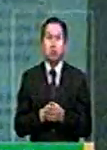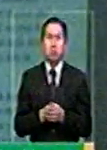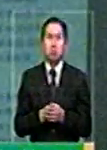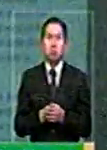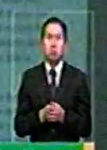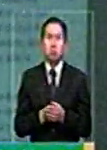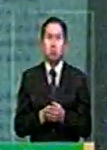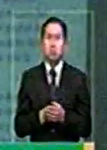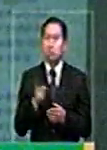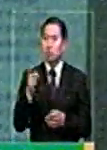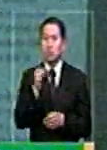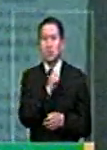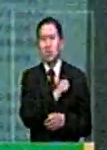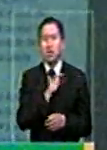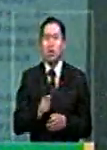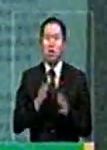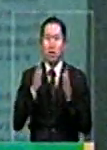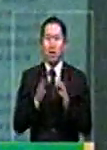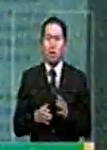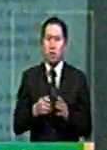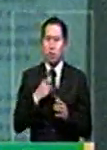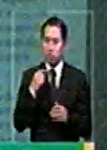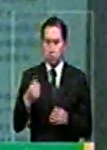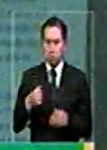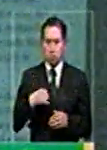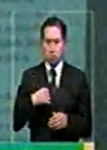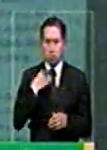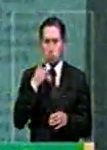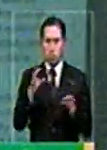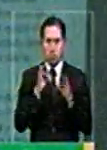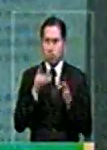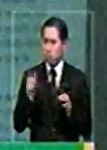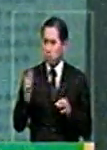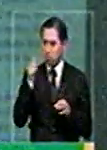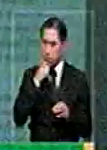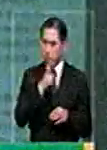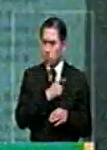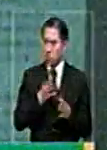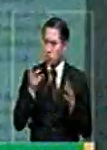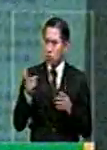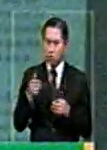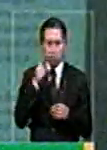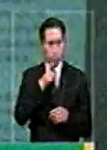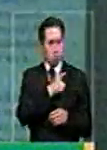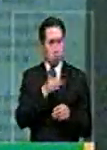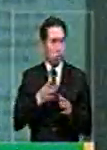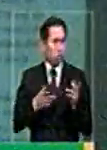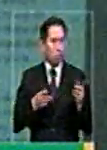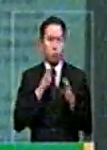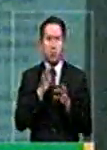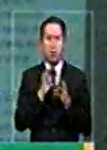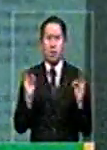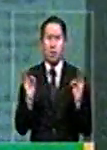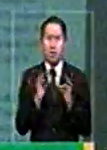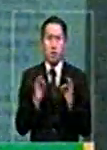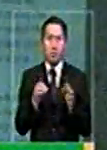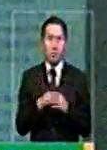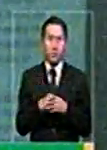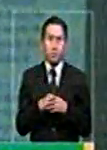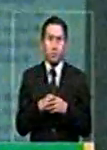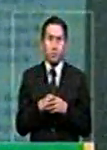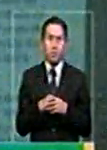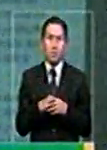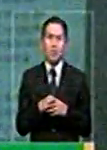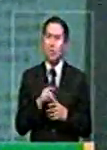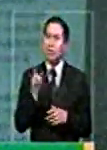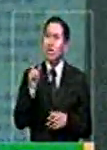El mismo alcalde, no lo dice esta diputada, no lo dice la diputada Brito, ni la diputada Silva. El